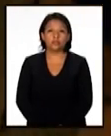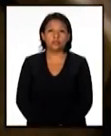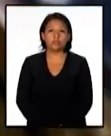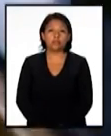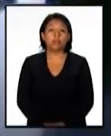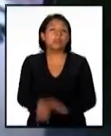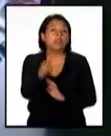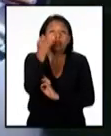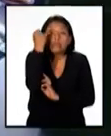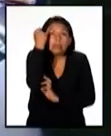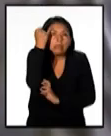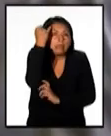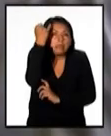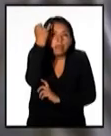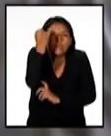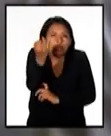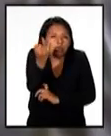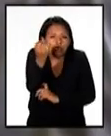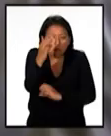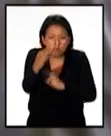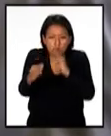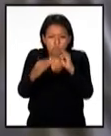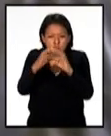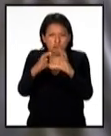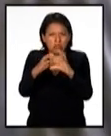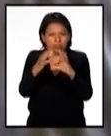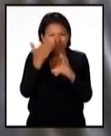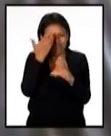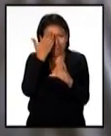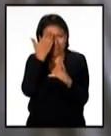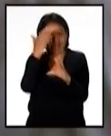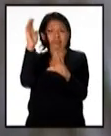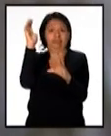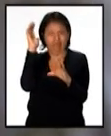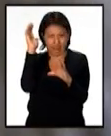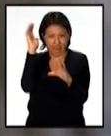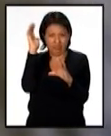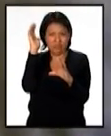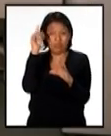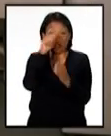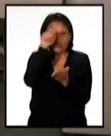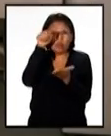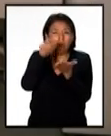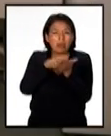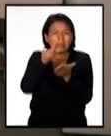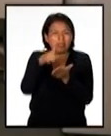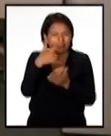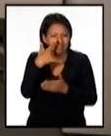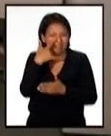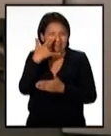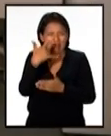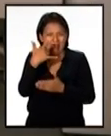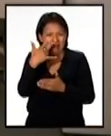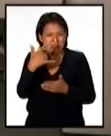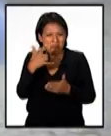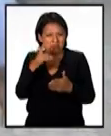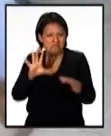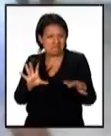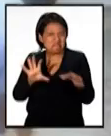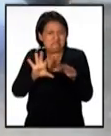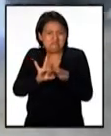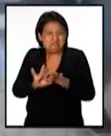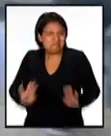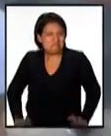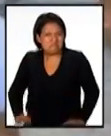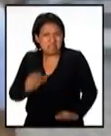Se puede imaginar que de pronto el mundo todo nos resulte ajeno. Un lugar extraño y hostil, enormes